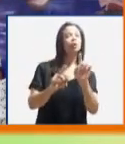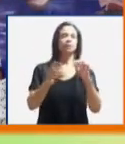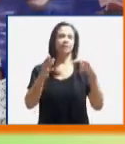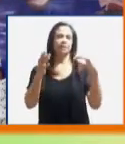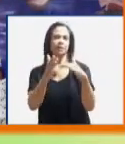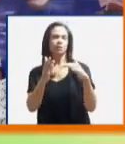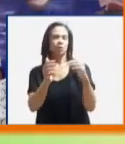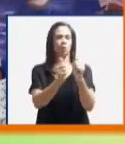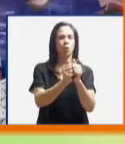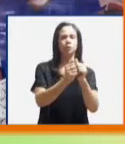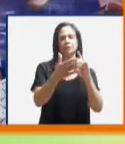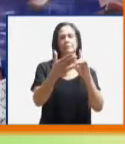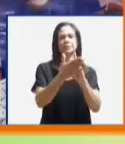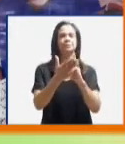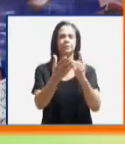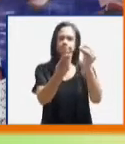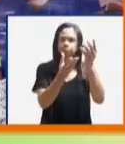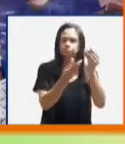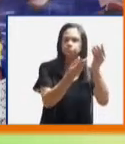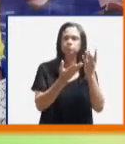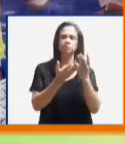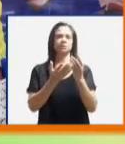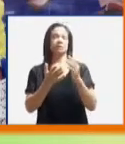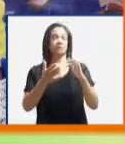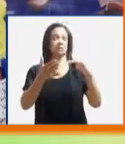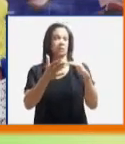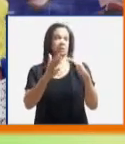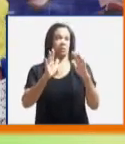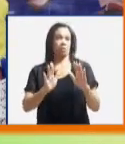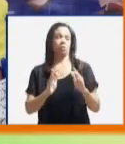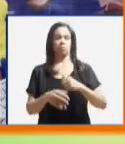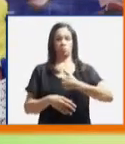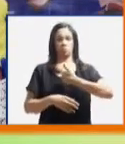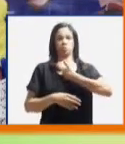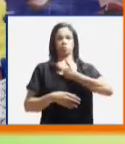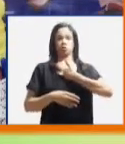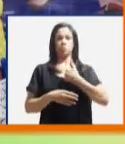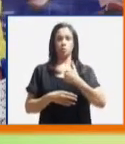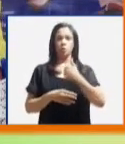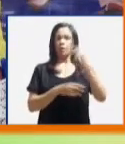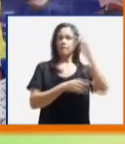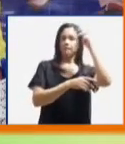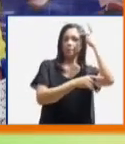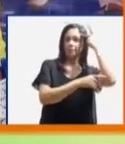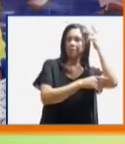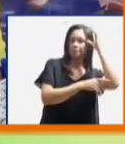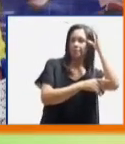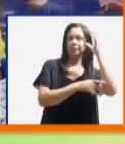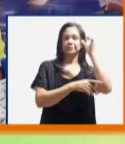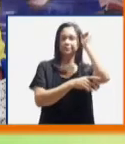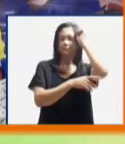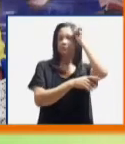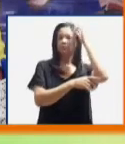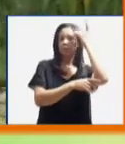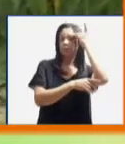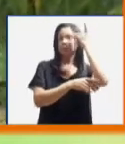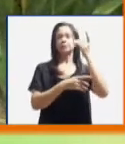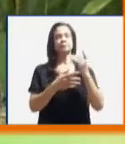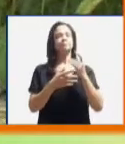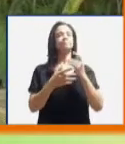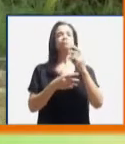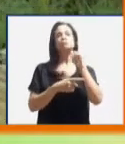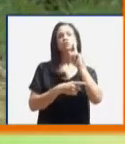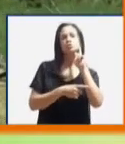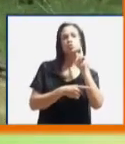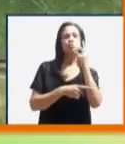tú lo que ves es un mal manejo lo que tiene que ver con la inversión del dinero los resultados que se obtienen y la variabilidad en